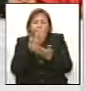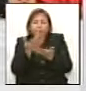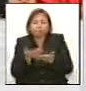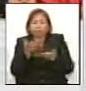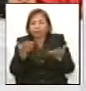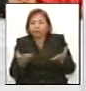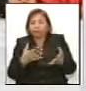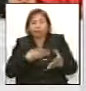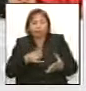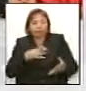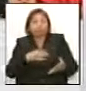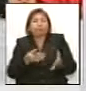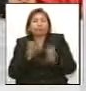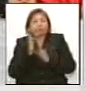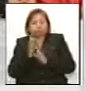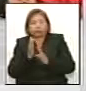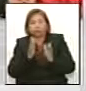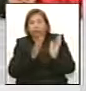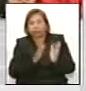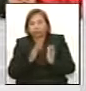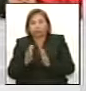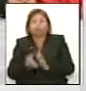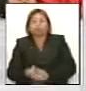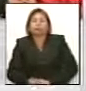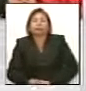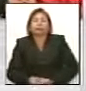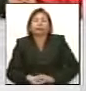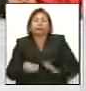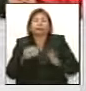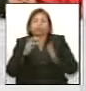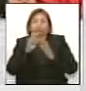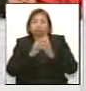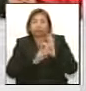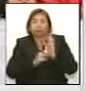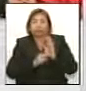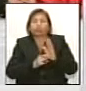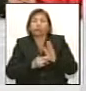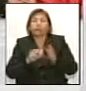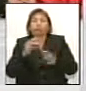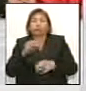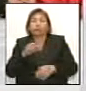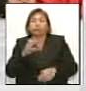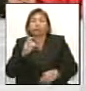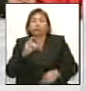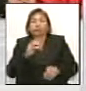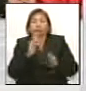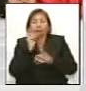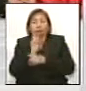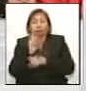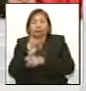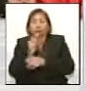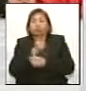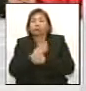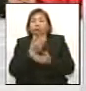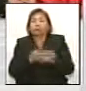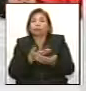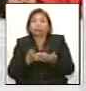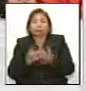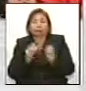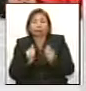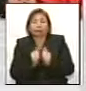es que ella ha instaurado este proyecto Pedagogía del Amor, que ella misma